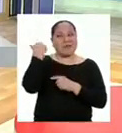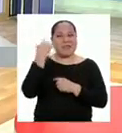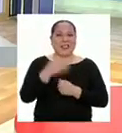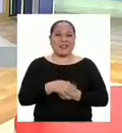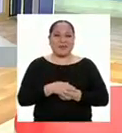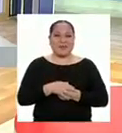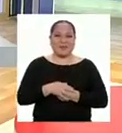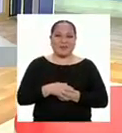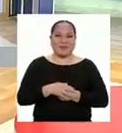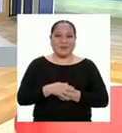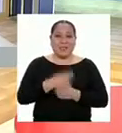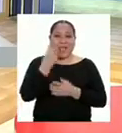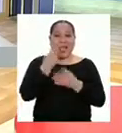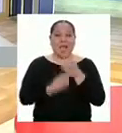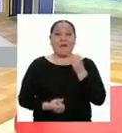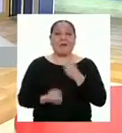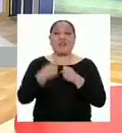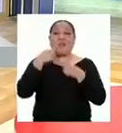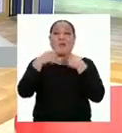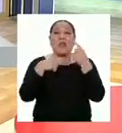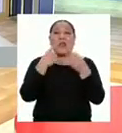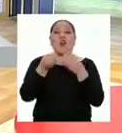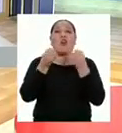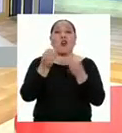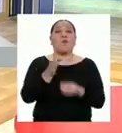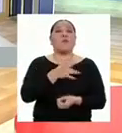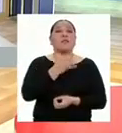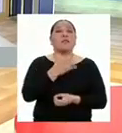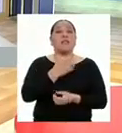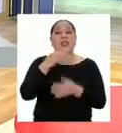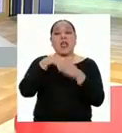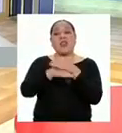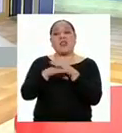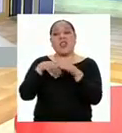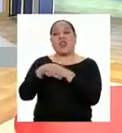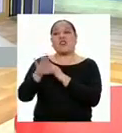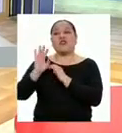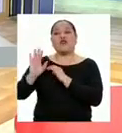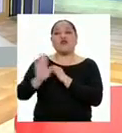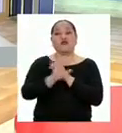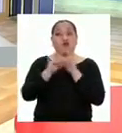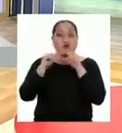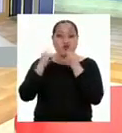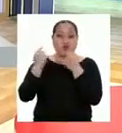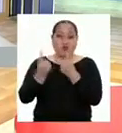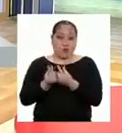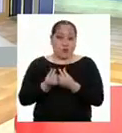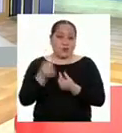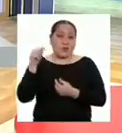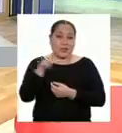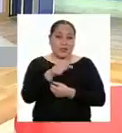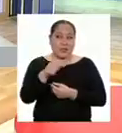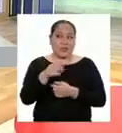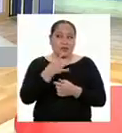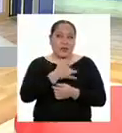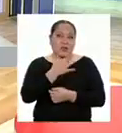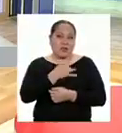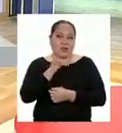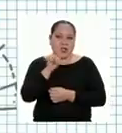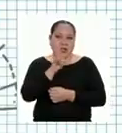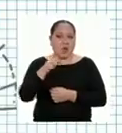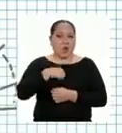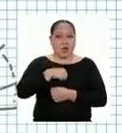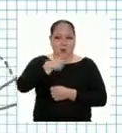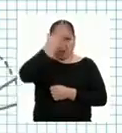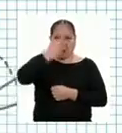video. Ambas nos van a contar cómo se sienten en los grupos en los que suelen interactuar y si siguen siendo ellas mismas dentro de su